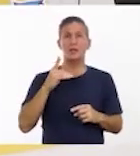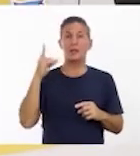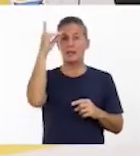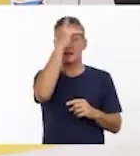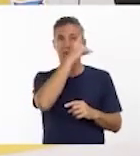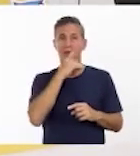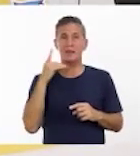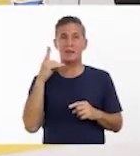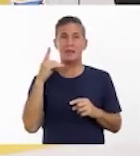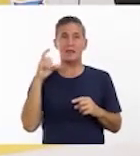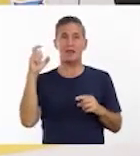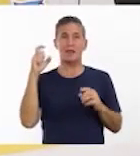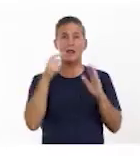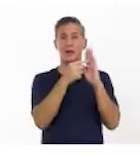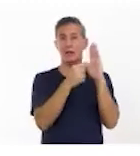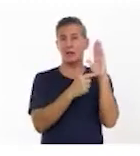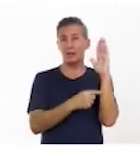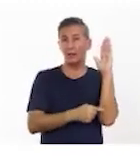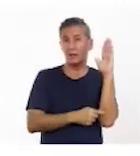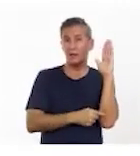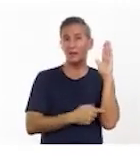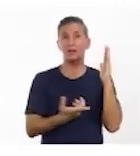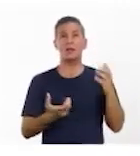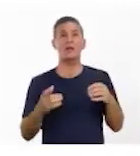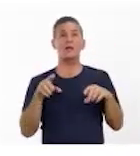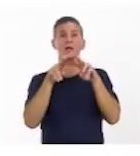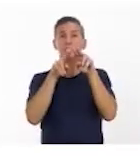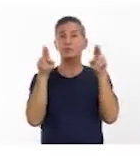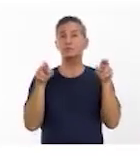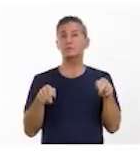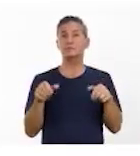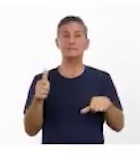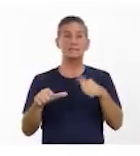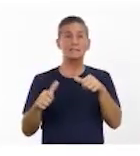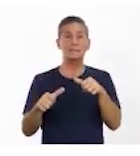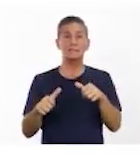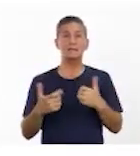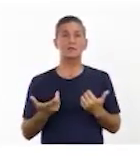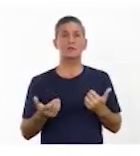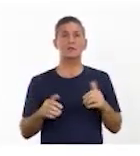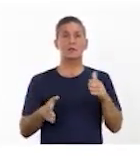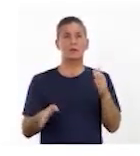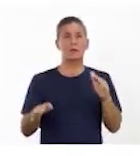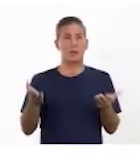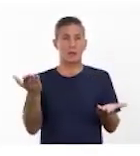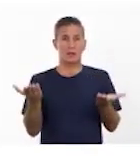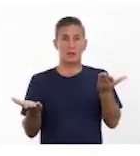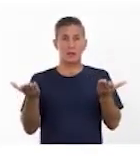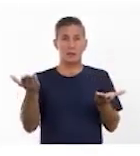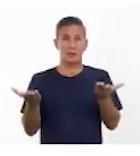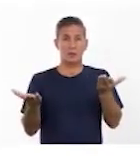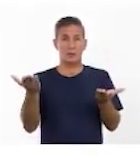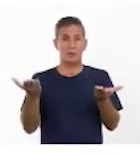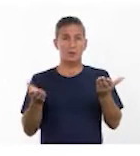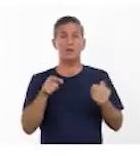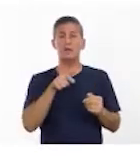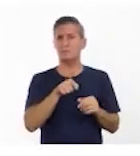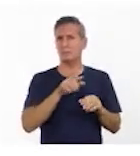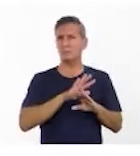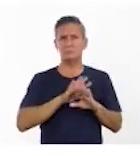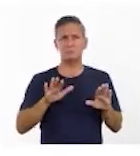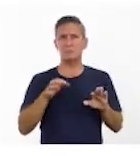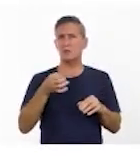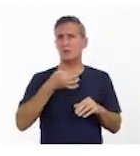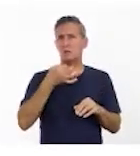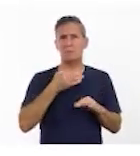objetivo, describir las condiciones necesarias para que un sistema químico alcance el estado de equilibrio. Ya ese